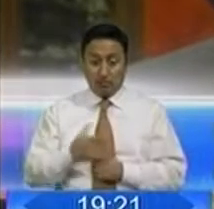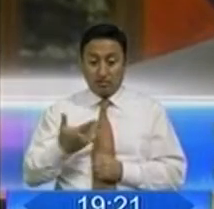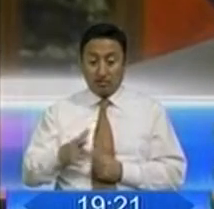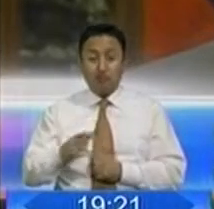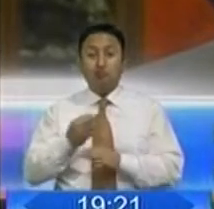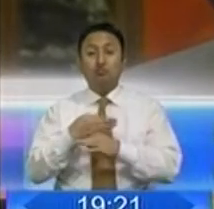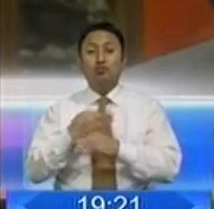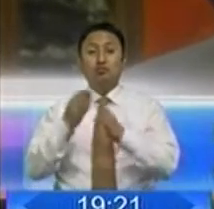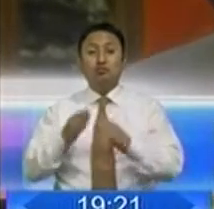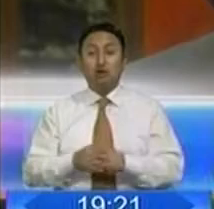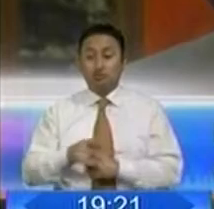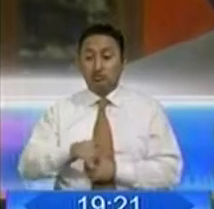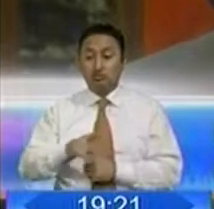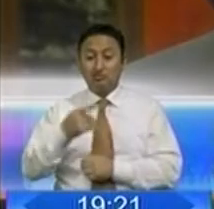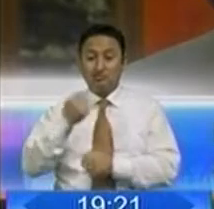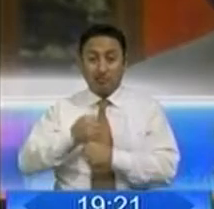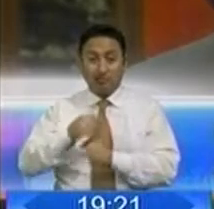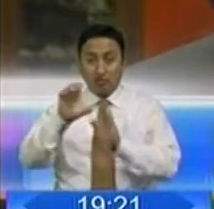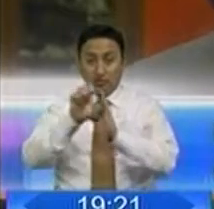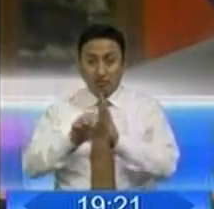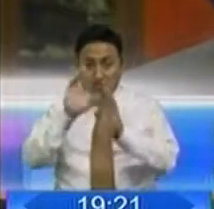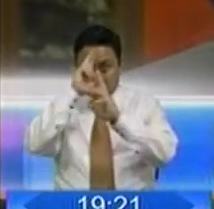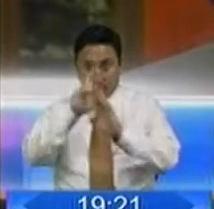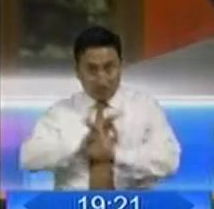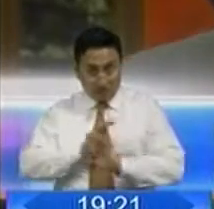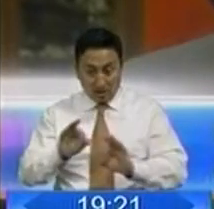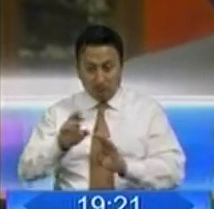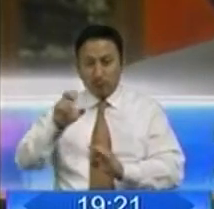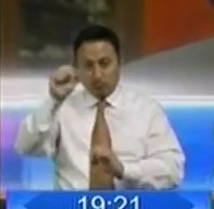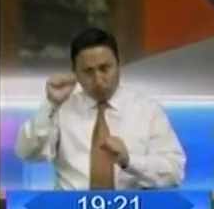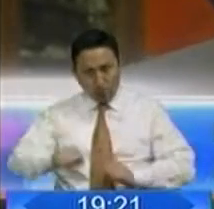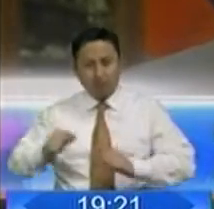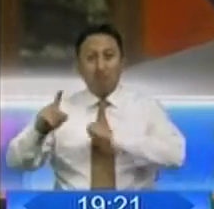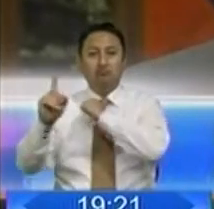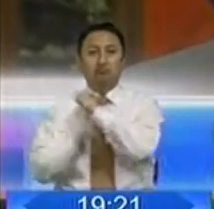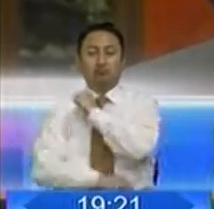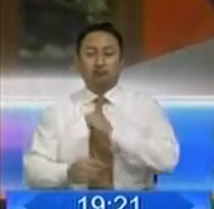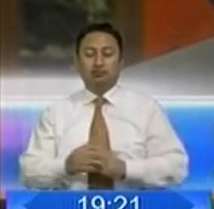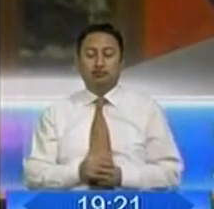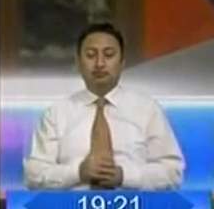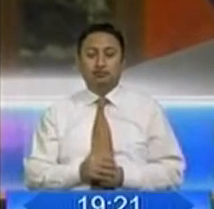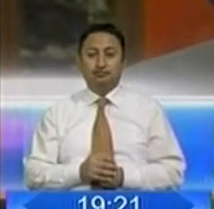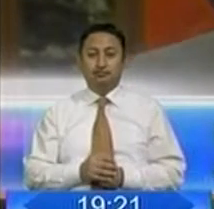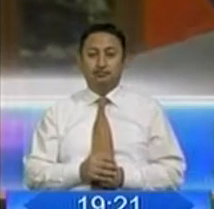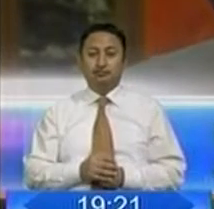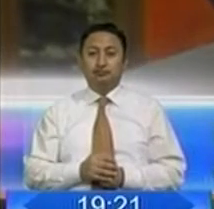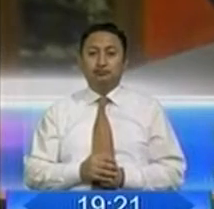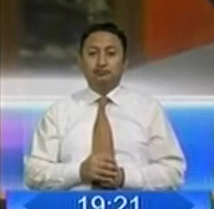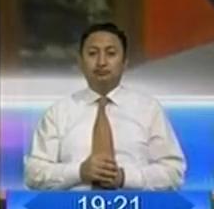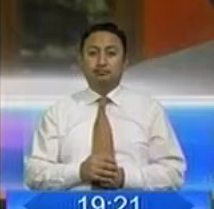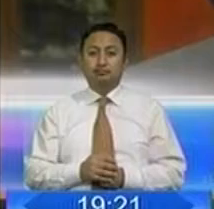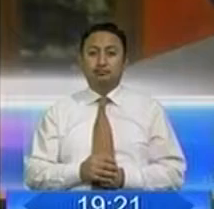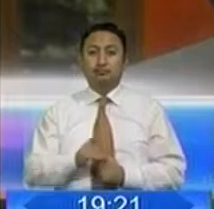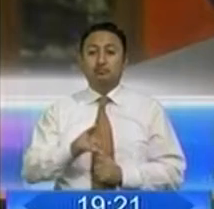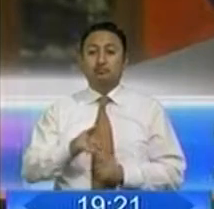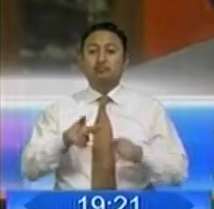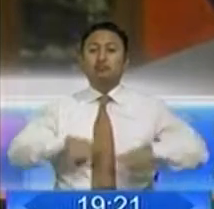a funcionarios que no cumplen con la Constitución y con la ley, y que se constituye en